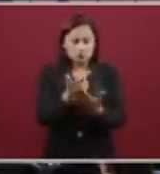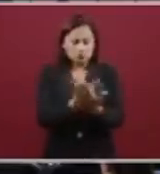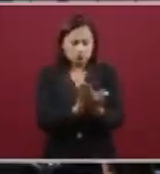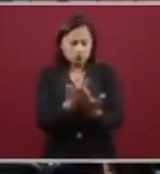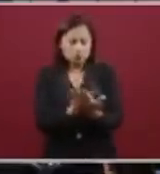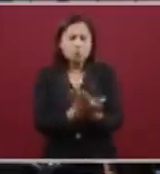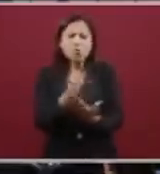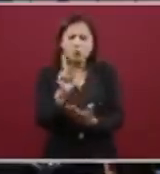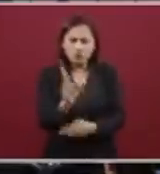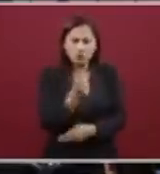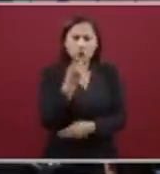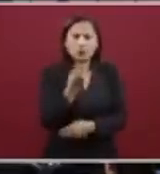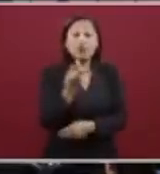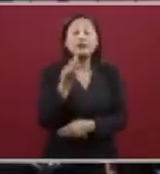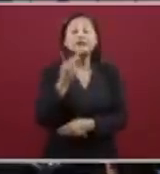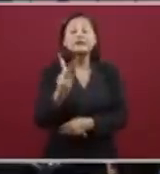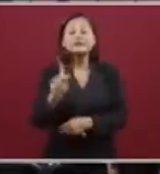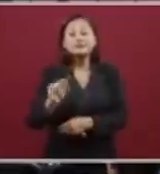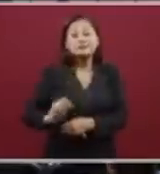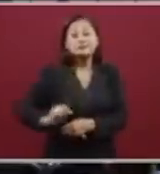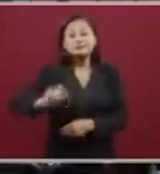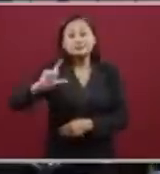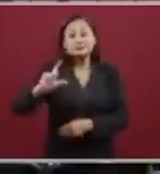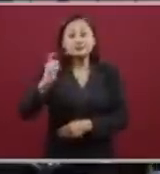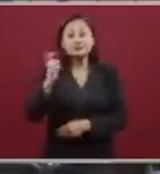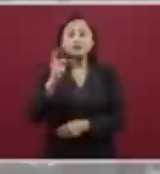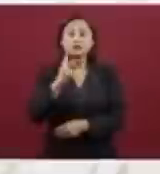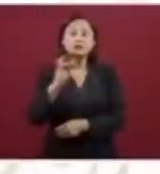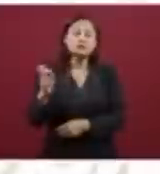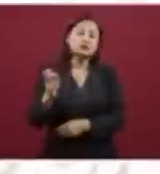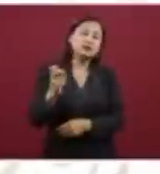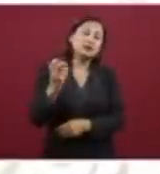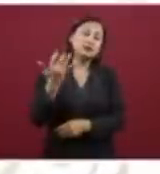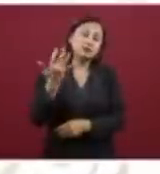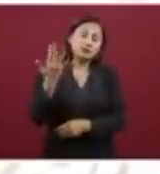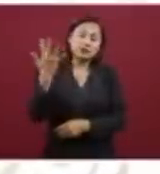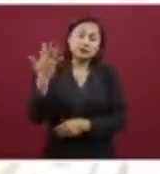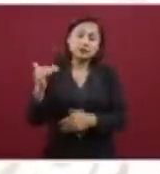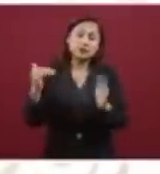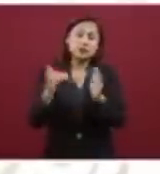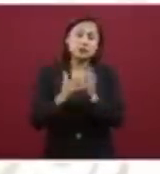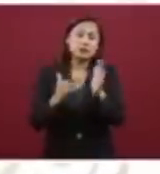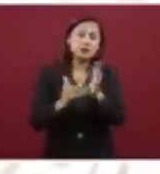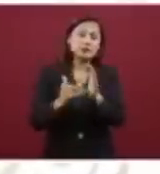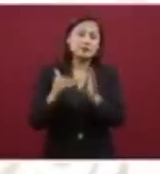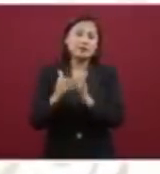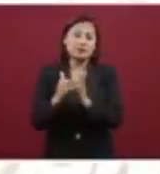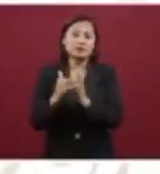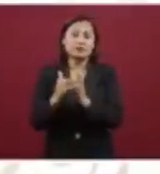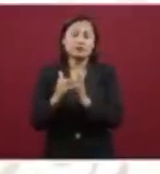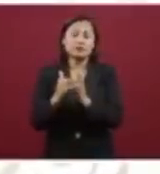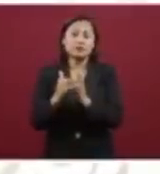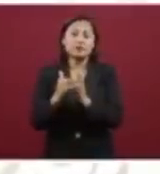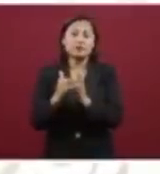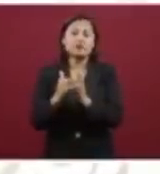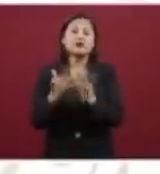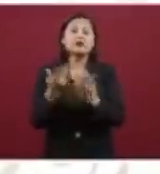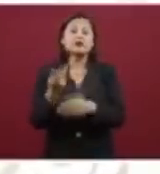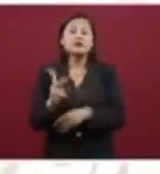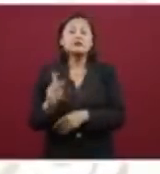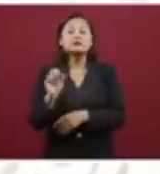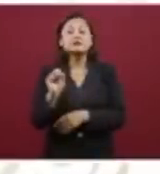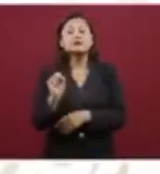e incrementó a 305 mil millones de pesos pese a la exclusión de 64 mil millones